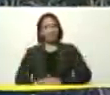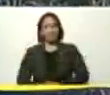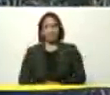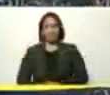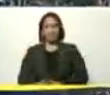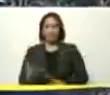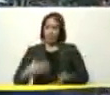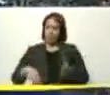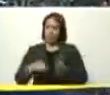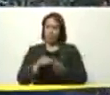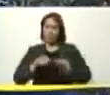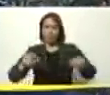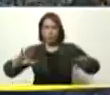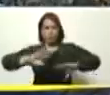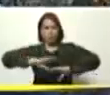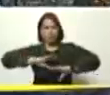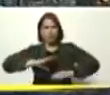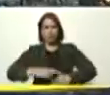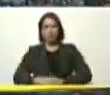volvió a su terruño.